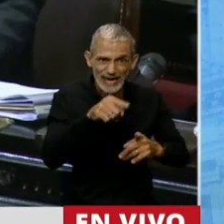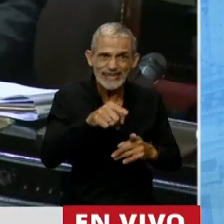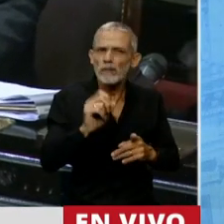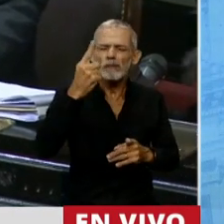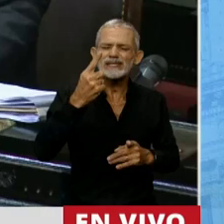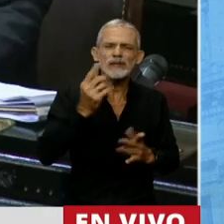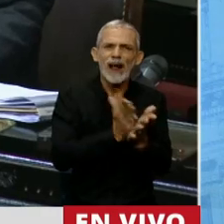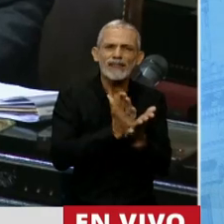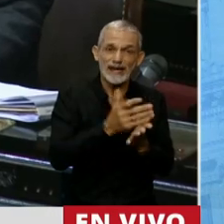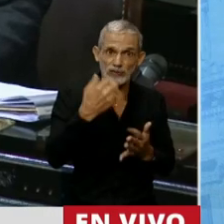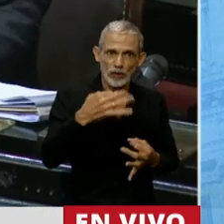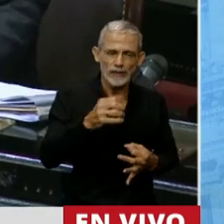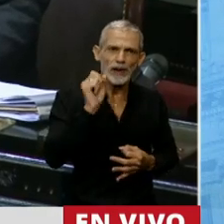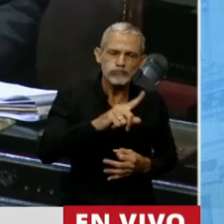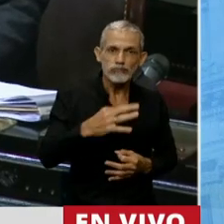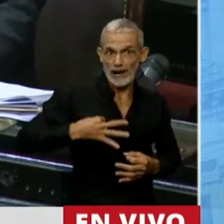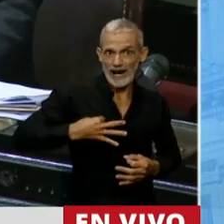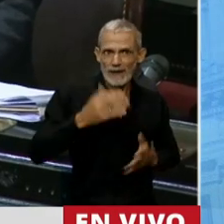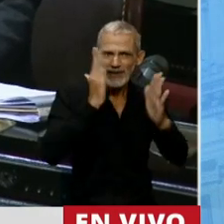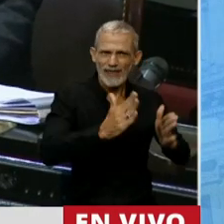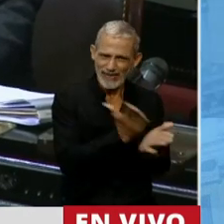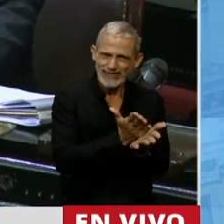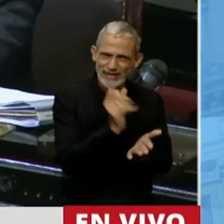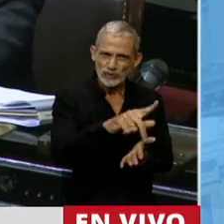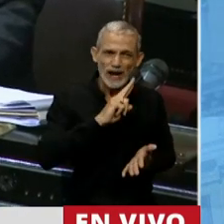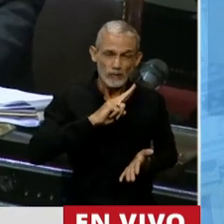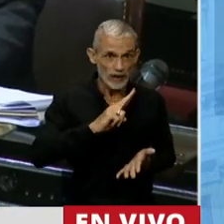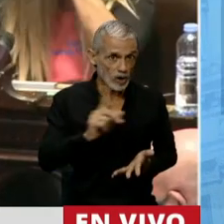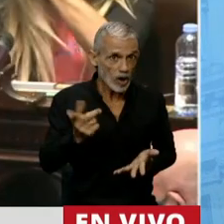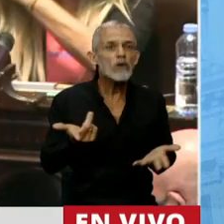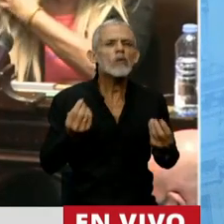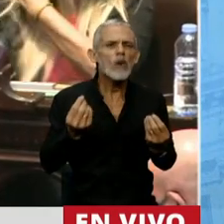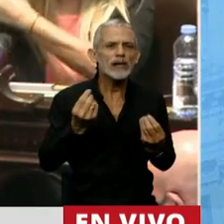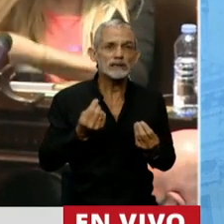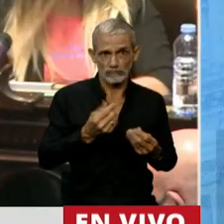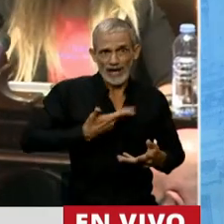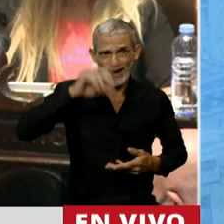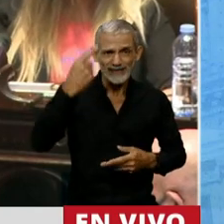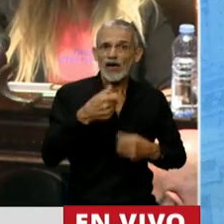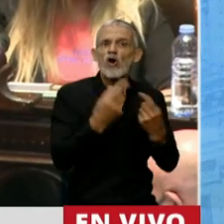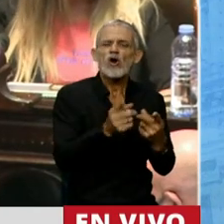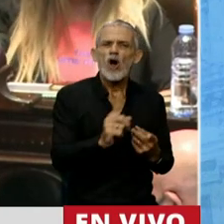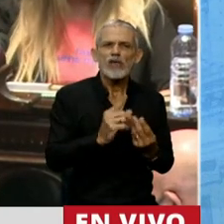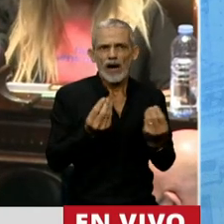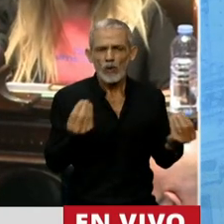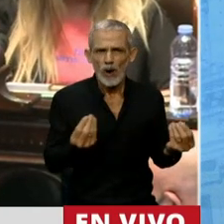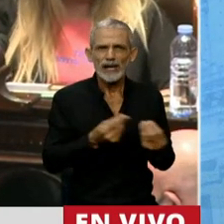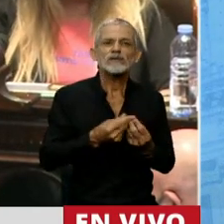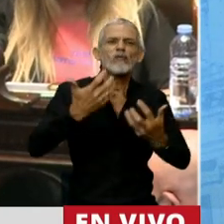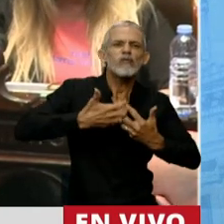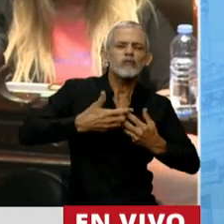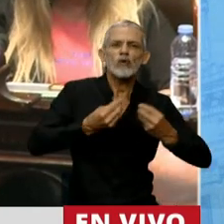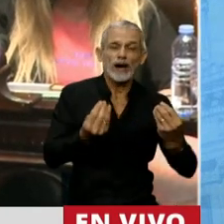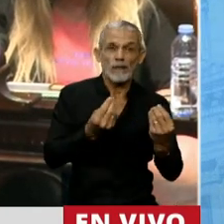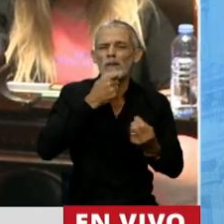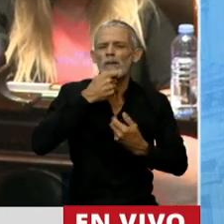principal derecho que deberíamos atender, que es la vida? ¿Qué es la protección que el Estado no le da? ¿Qué es el funcionamiento,